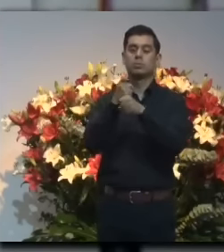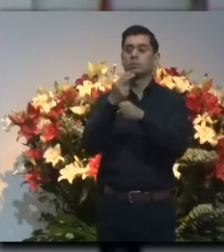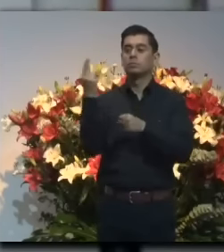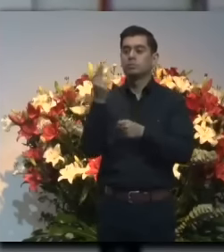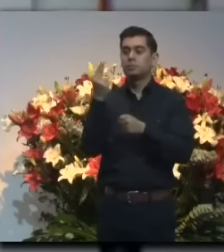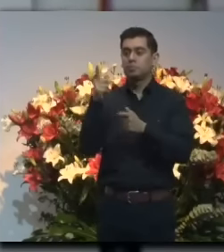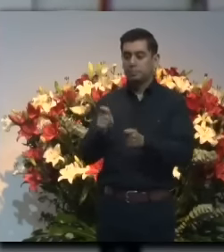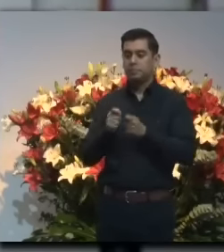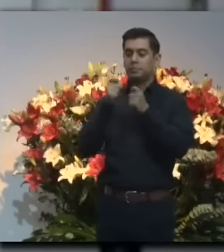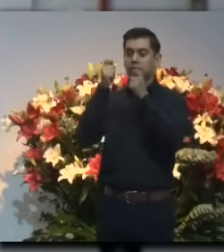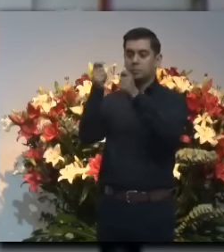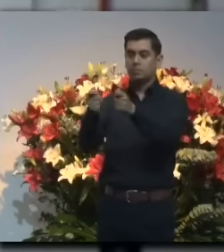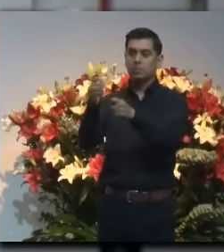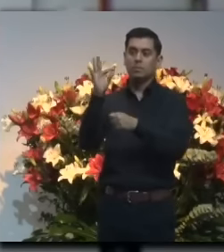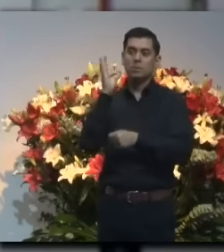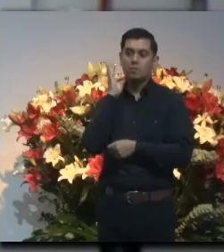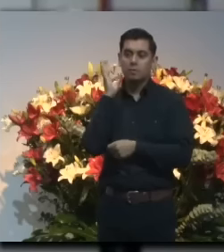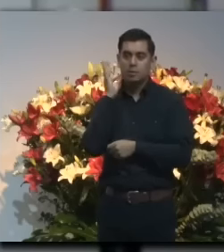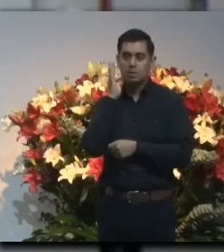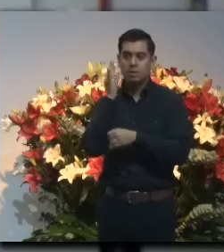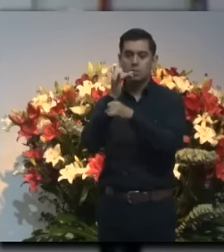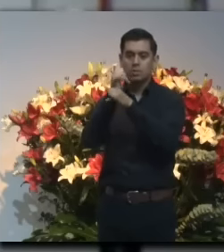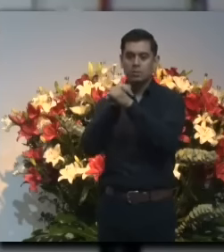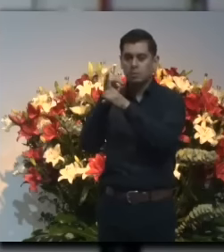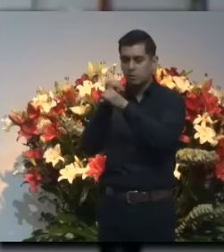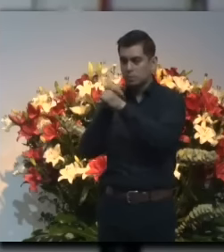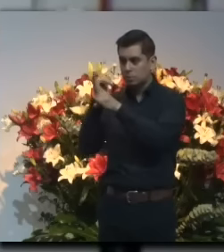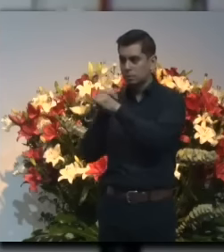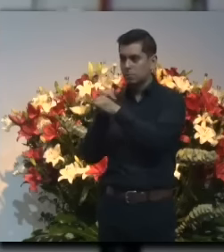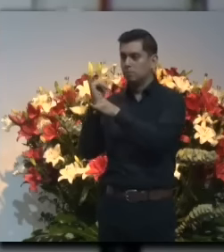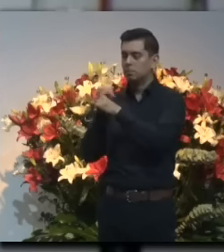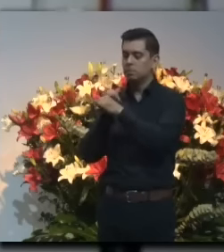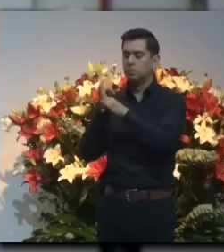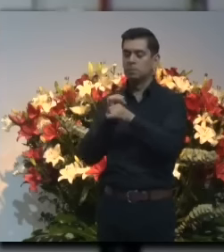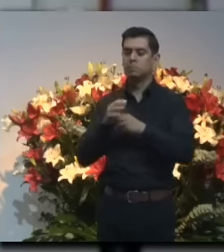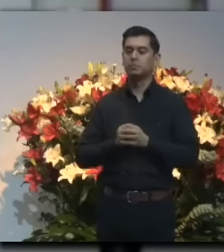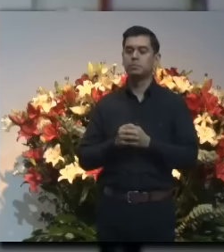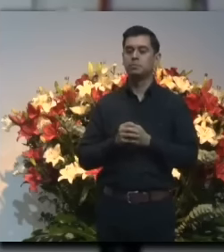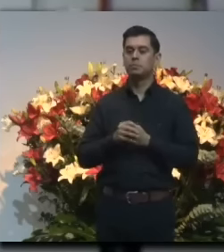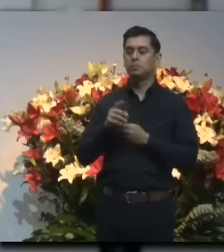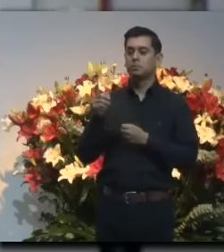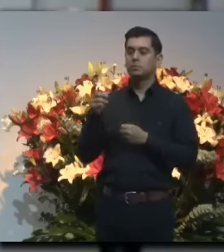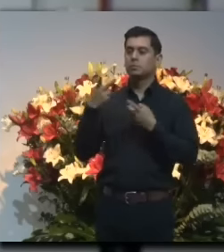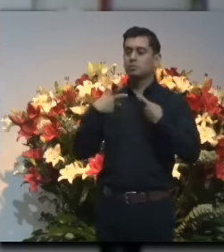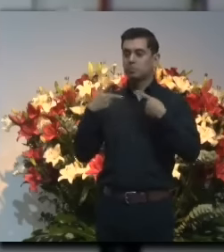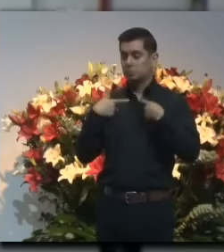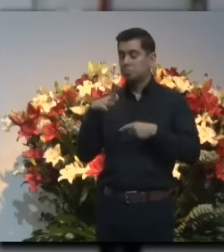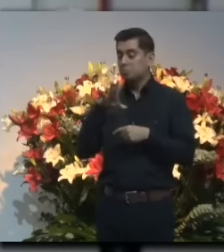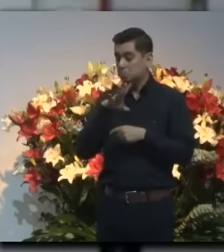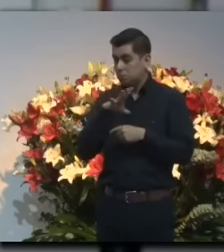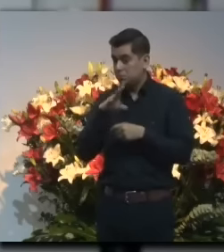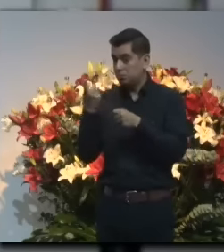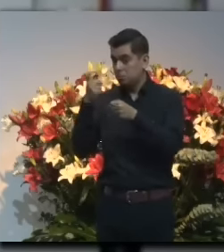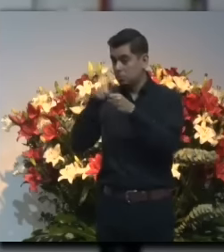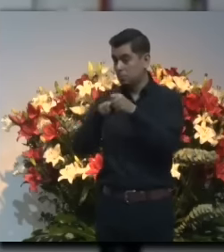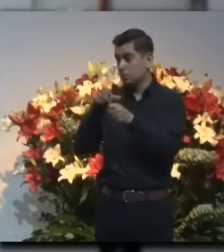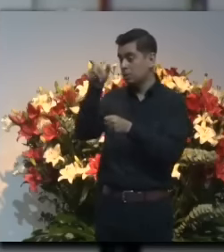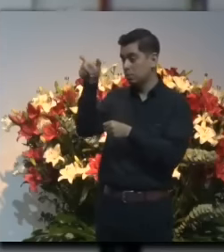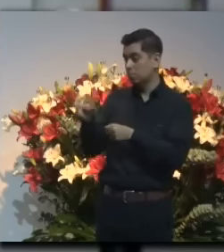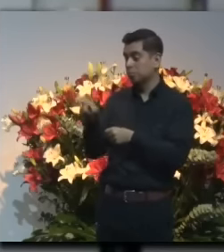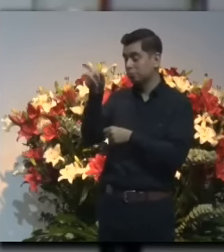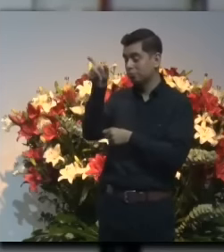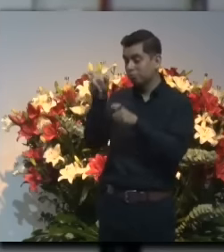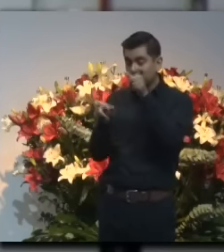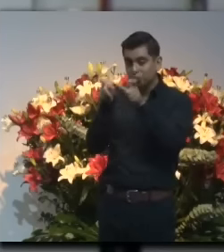que la Fiscalía investigue. Si alguno de los integrantes de esta alianza tiene algún acto de